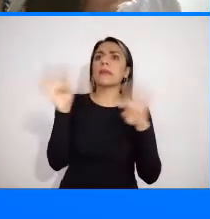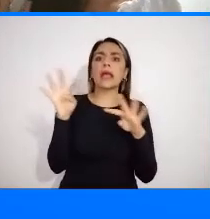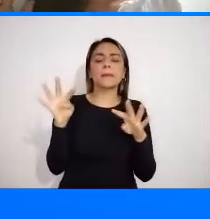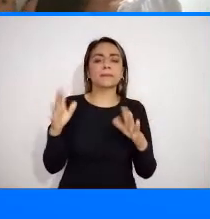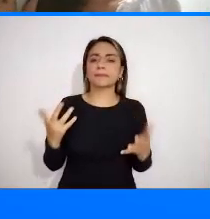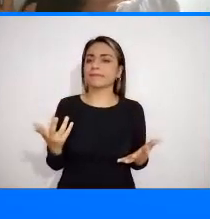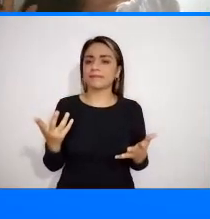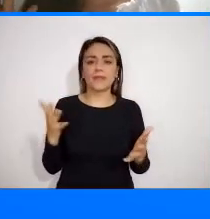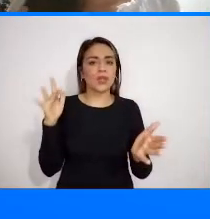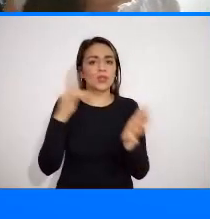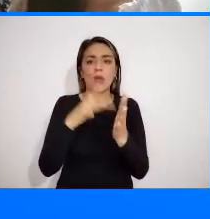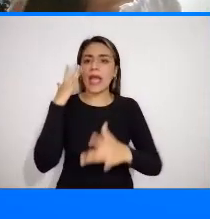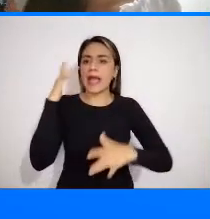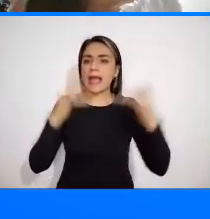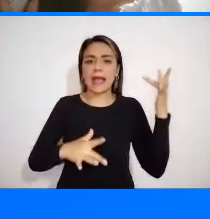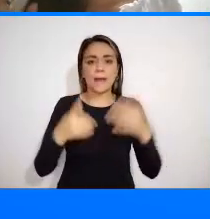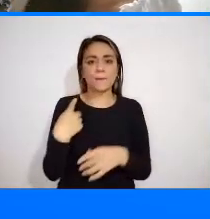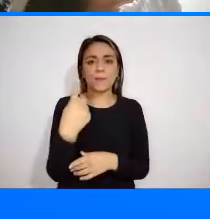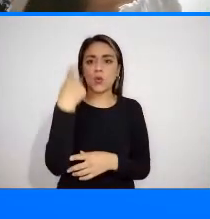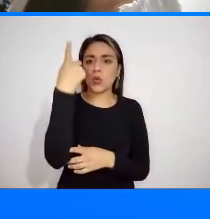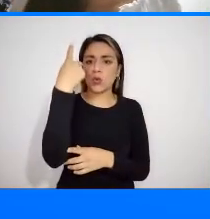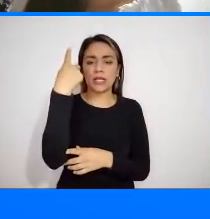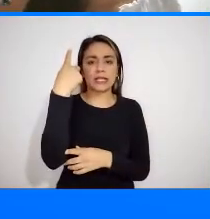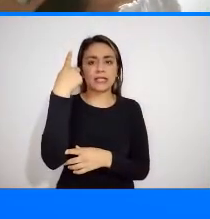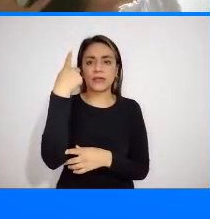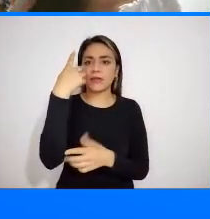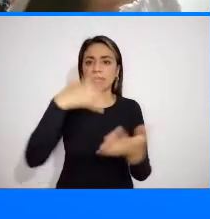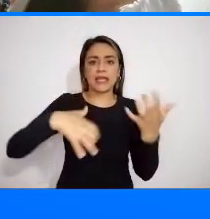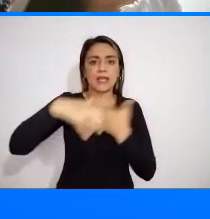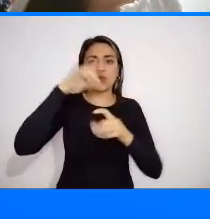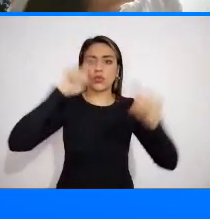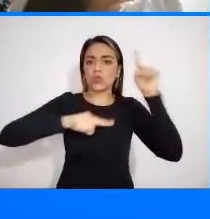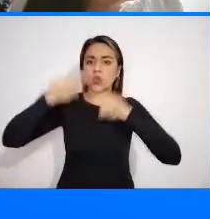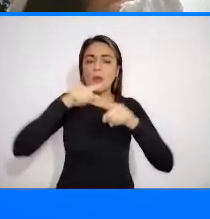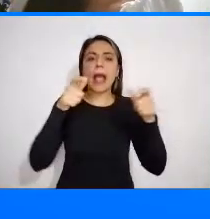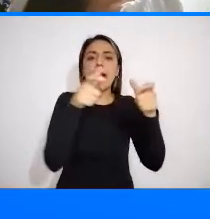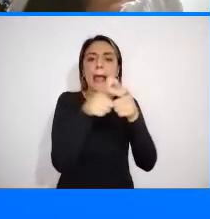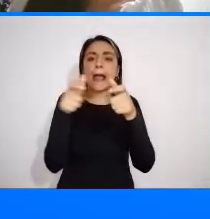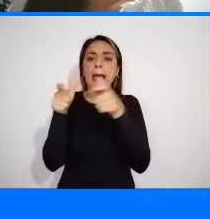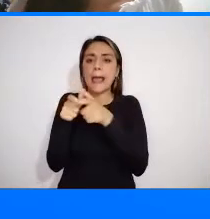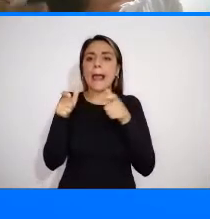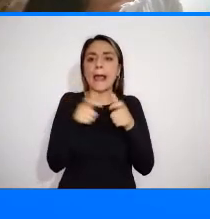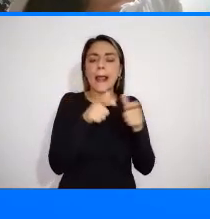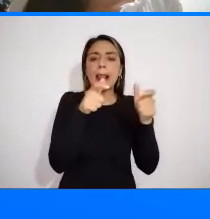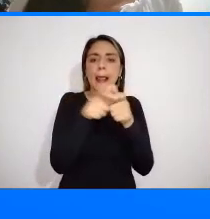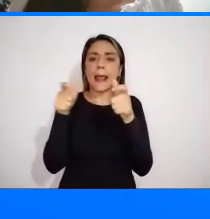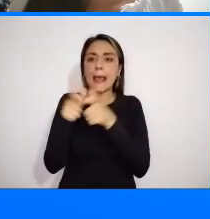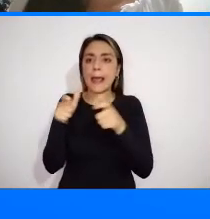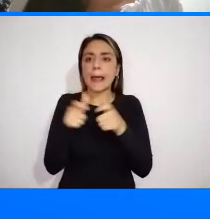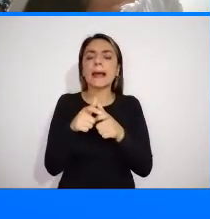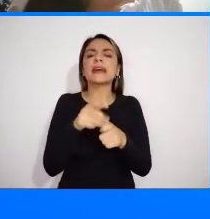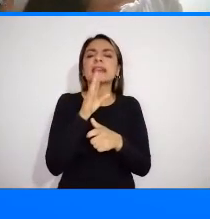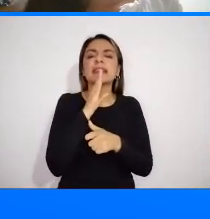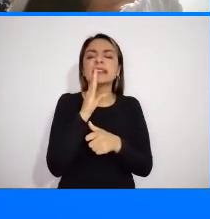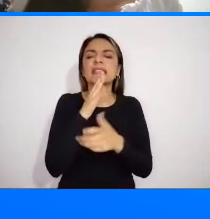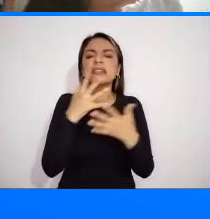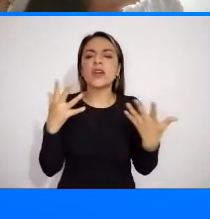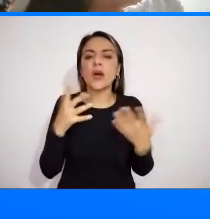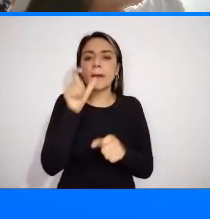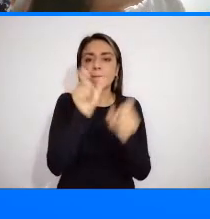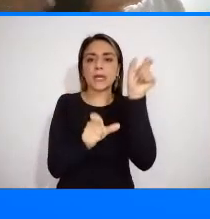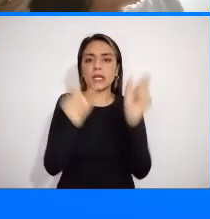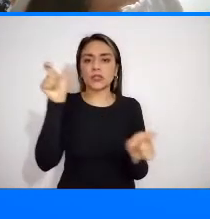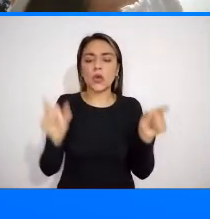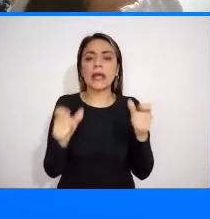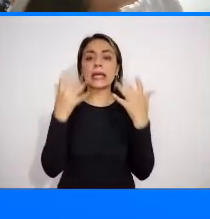hacen parte de la política del ecoturismo. Son grupos pequeños que está conformado por personas que